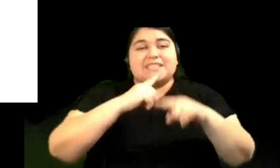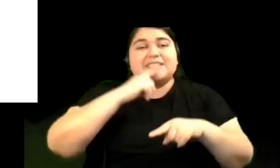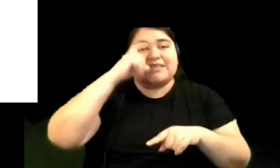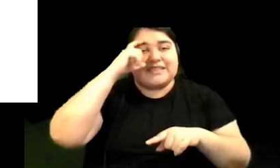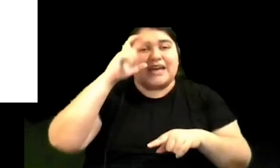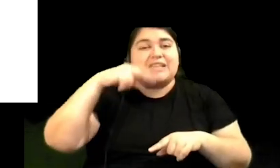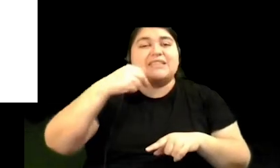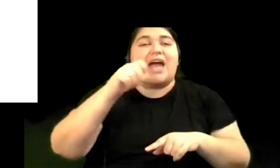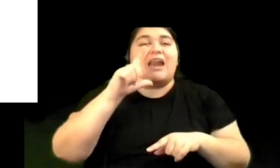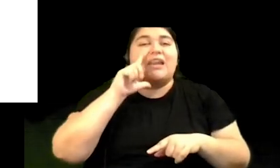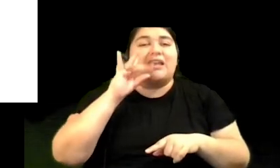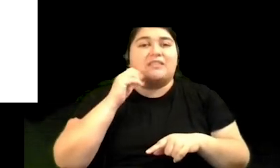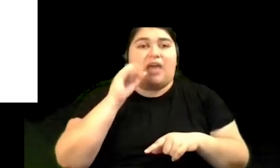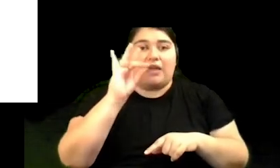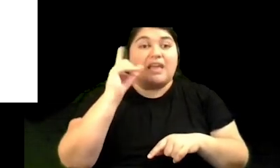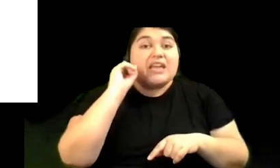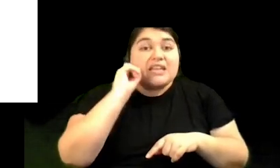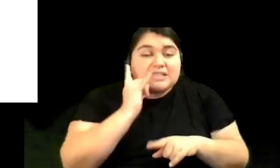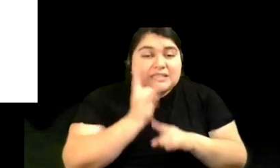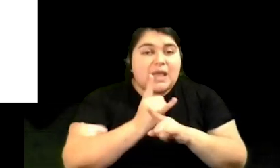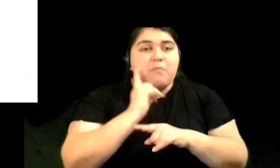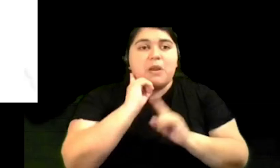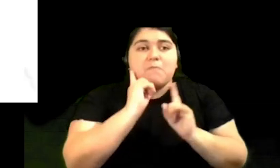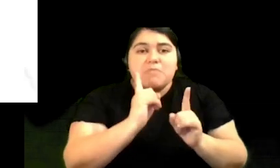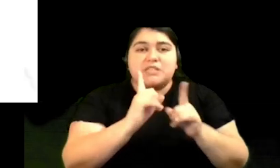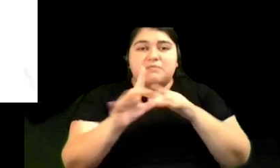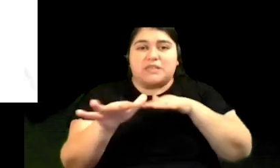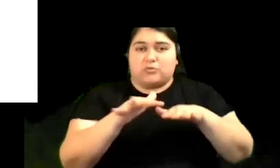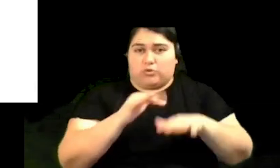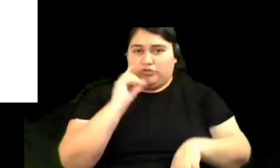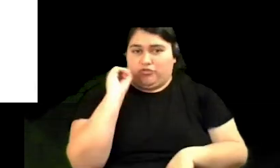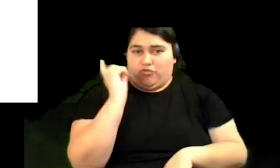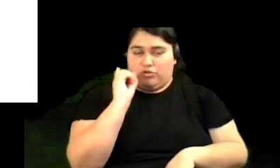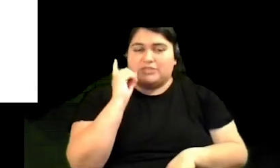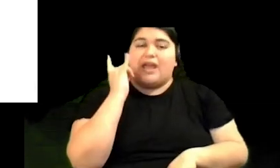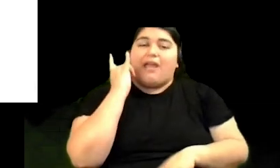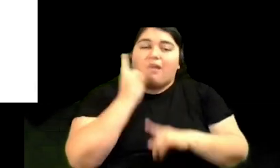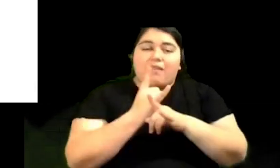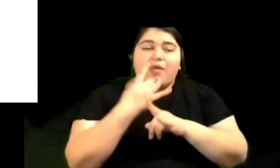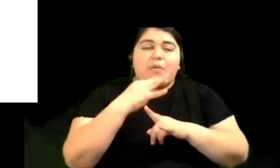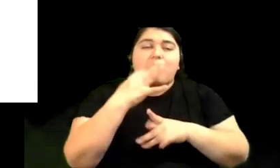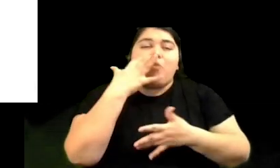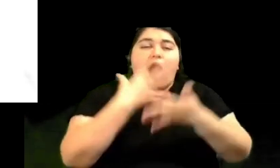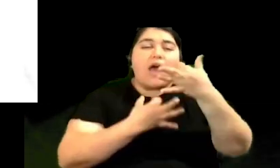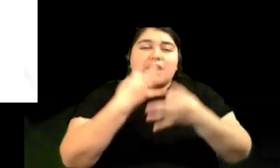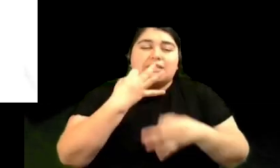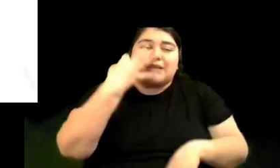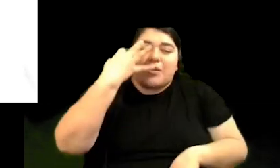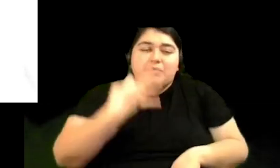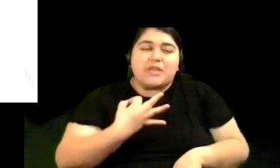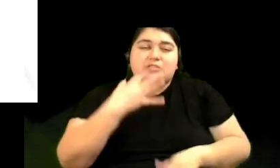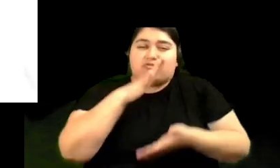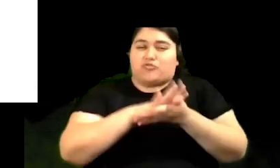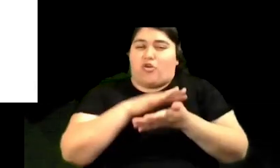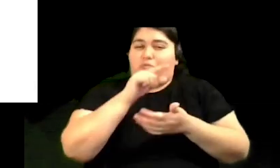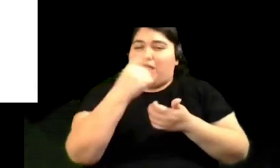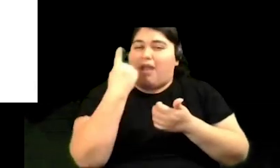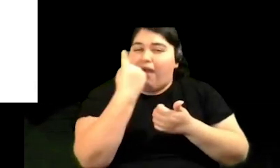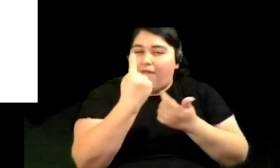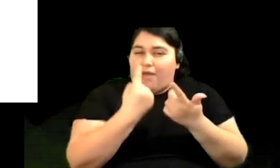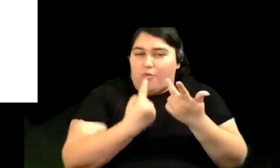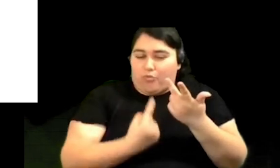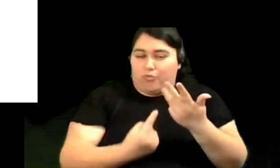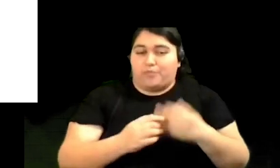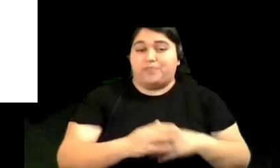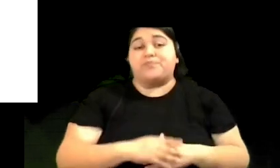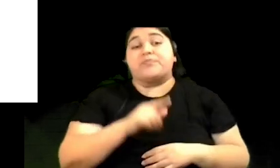no siempre tienen la misma base, no siempre son las mismas. Entonces hay que tener cuidado en el análisis de las externalidades. Los subsidios,